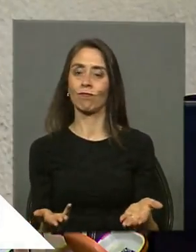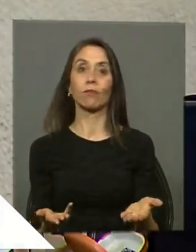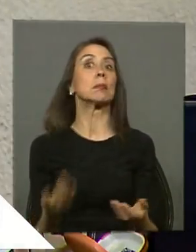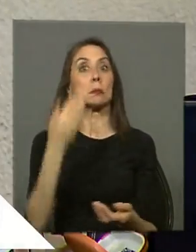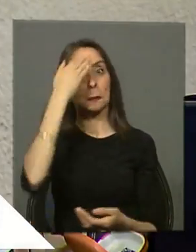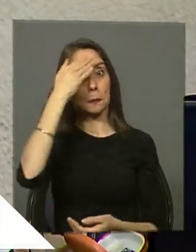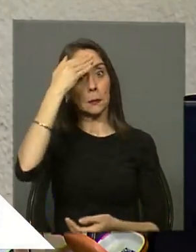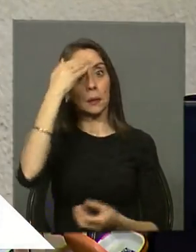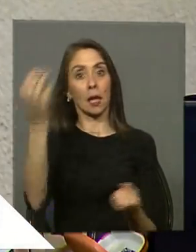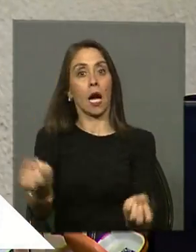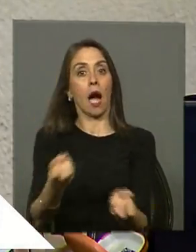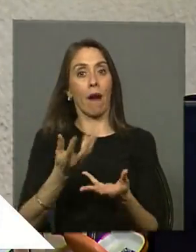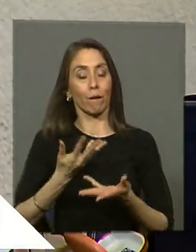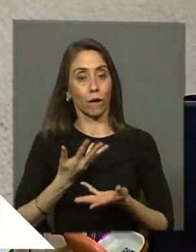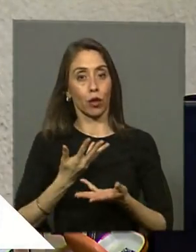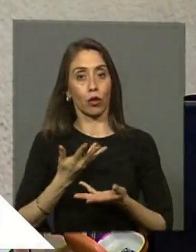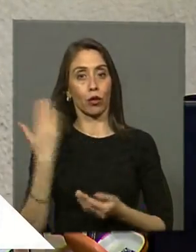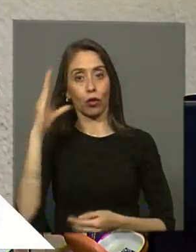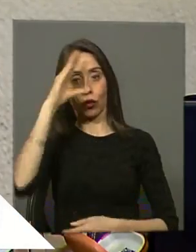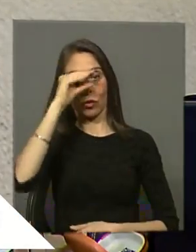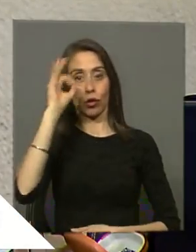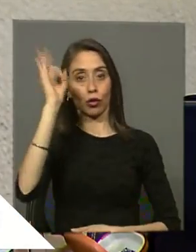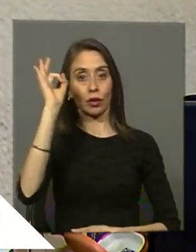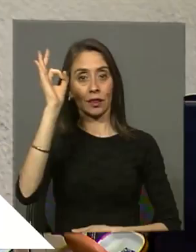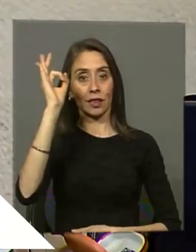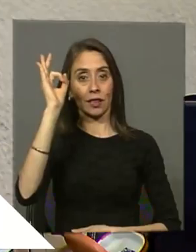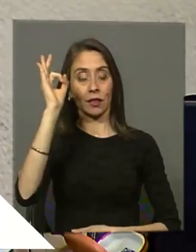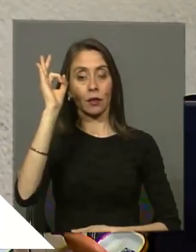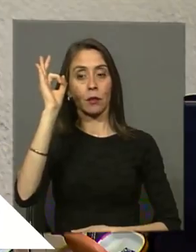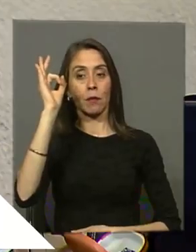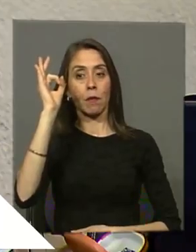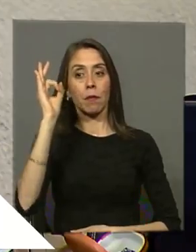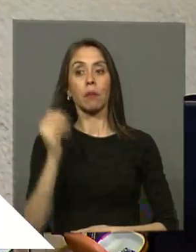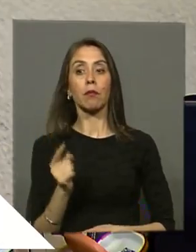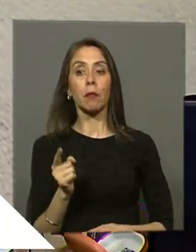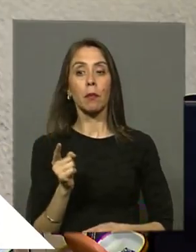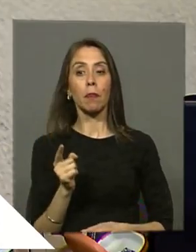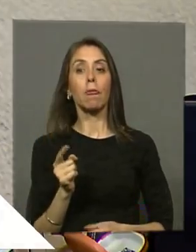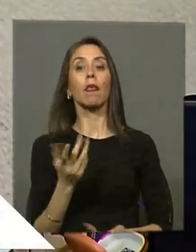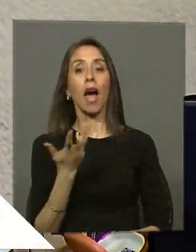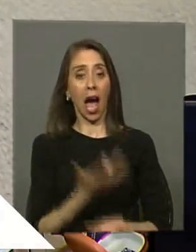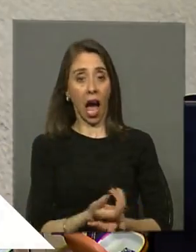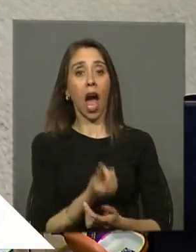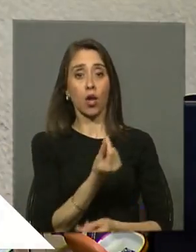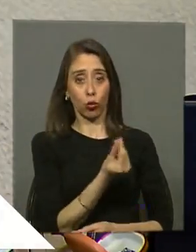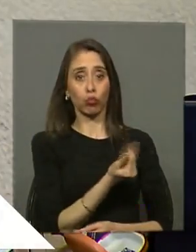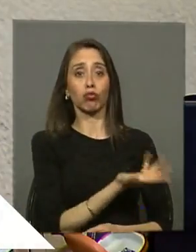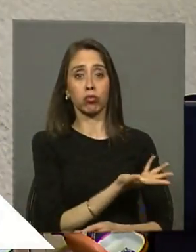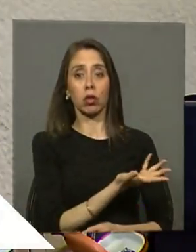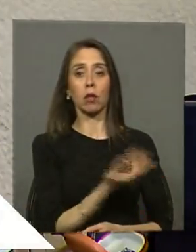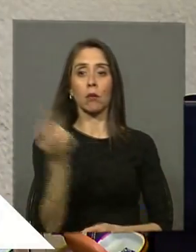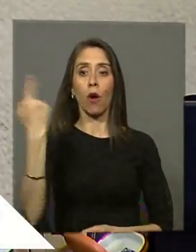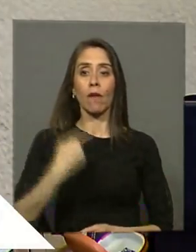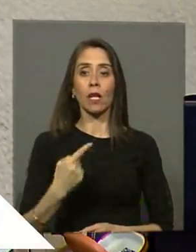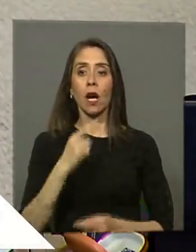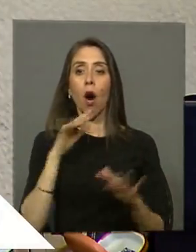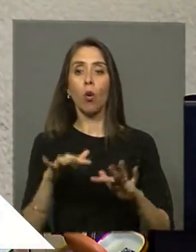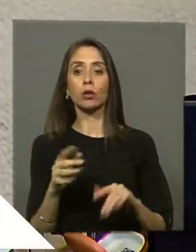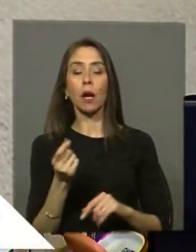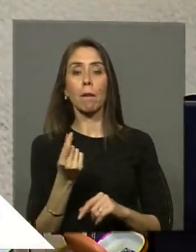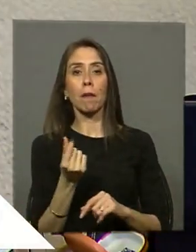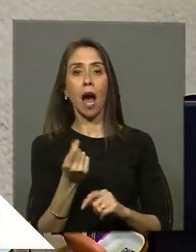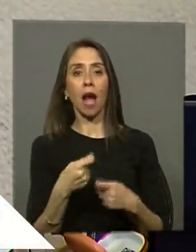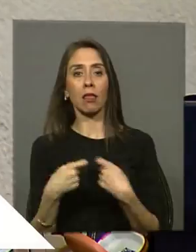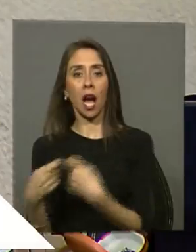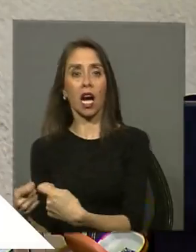lo que nos manifestaron esa noche en la reunión es que si bien es cierto hay recursos pero les están obligando a utilizar los recursos en